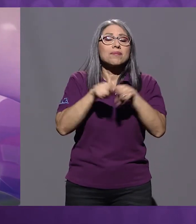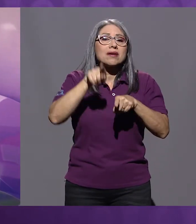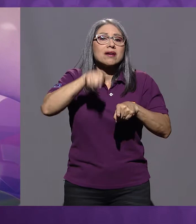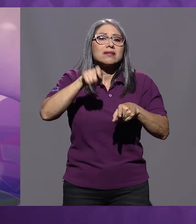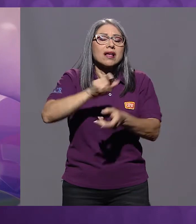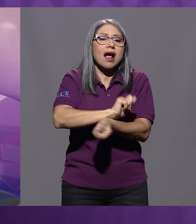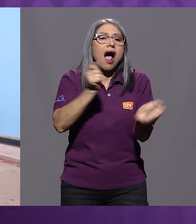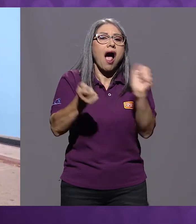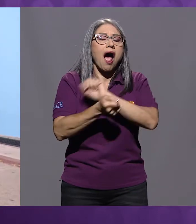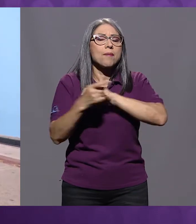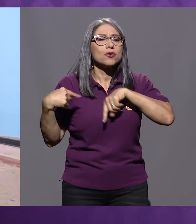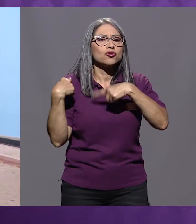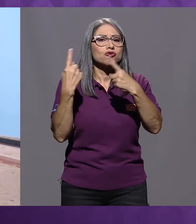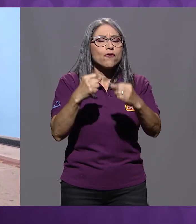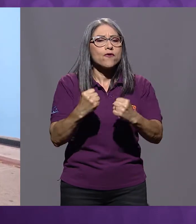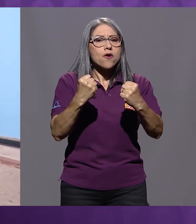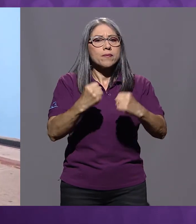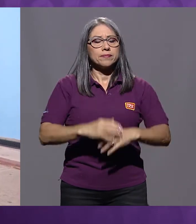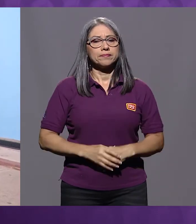estructurales.